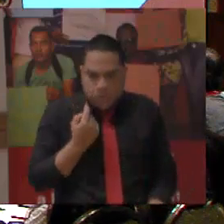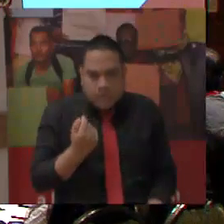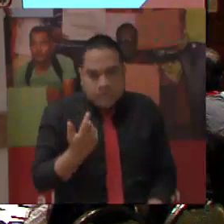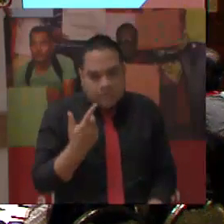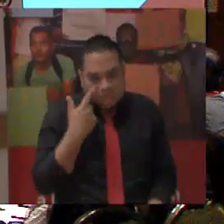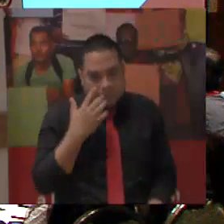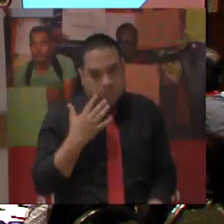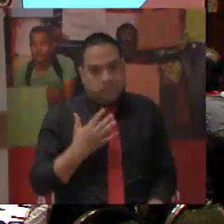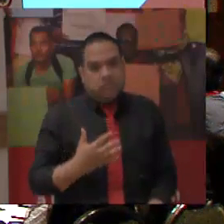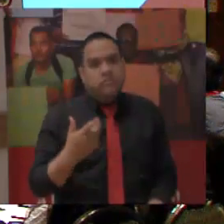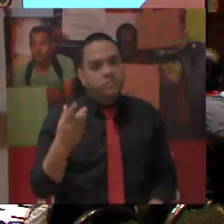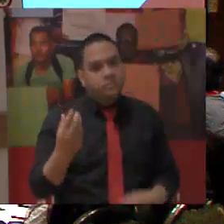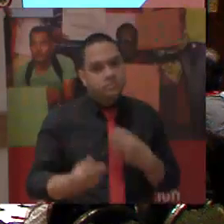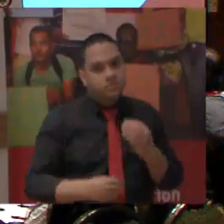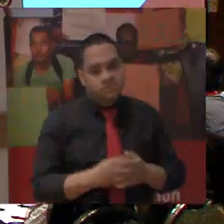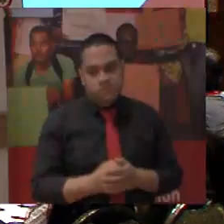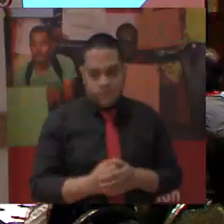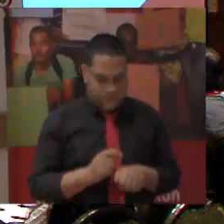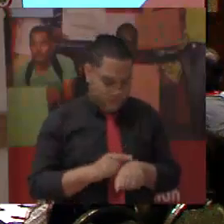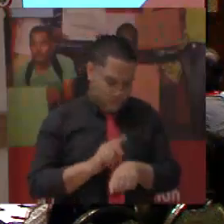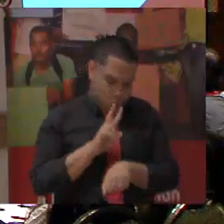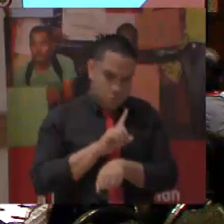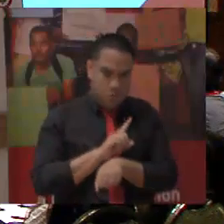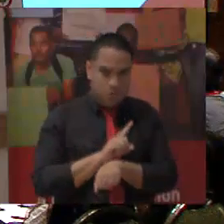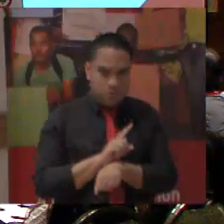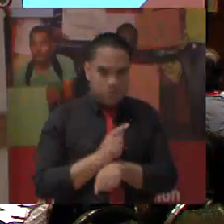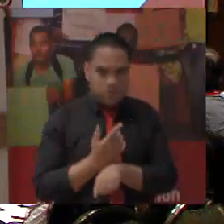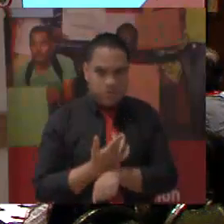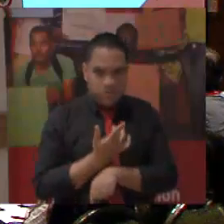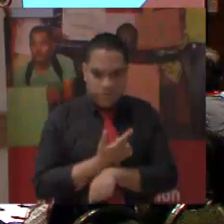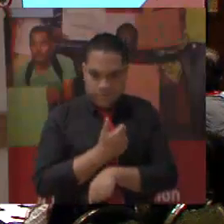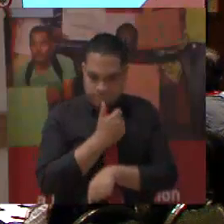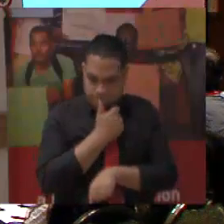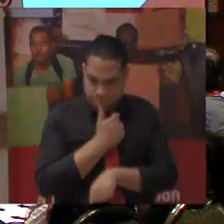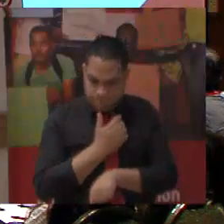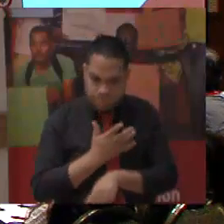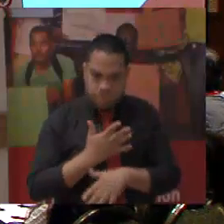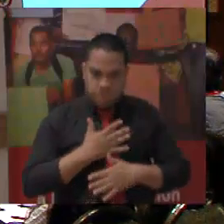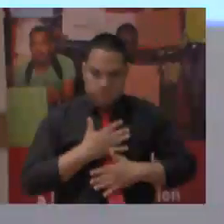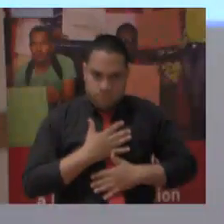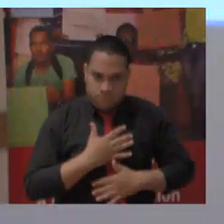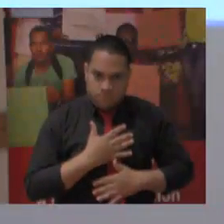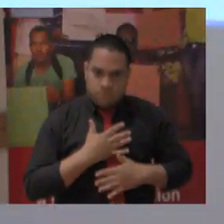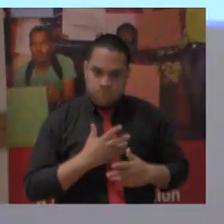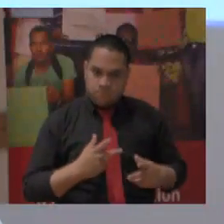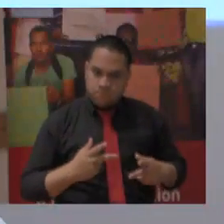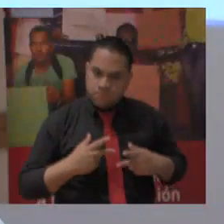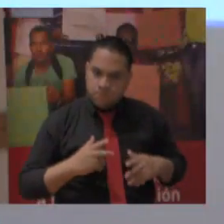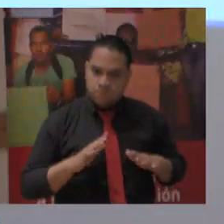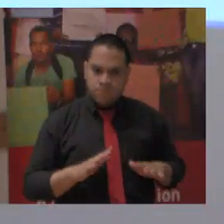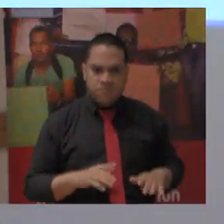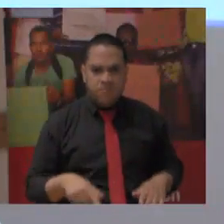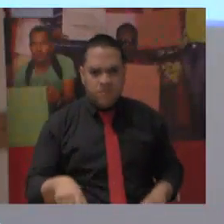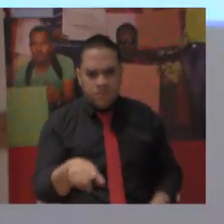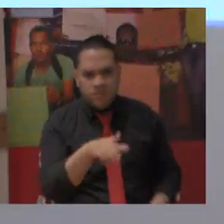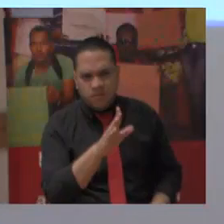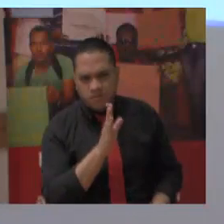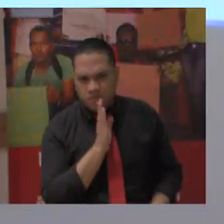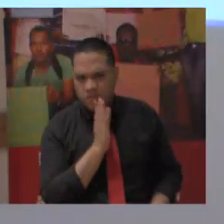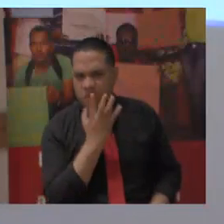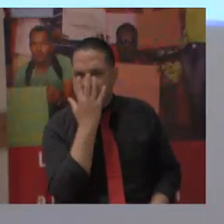me tuve que esperar 2 minutos, como que para calmarme, respirar fresco. Y me dio miedo, ¿por qué? Porque es que estos eran los